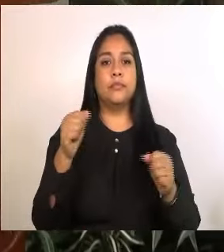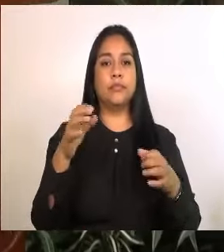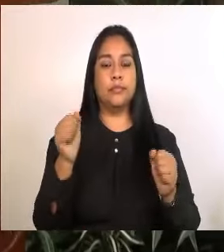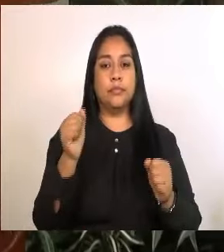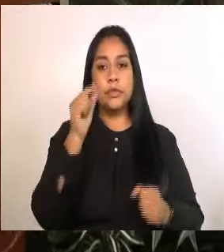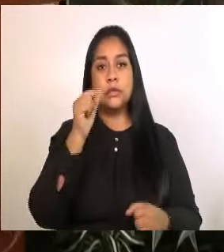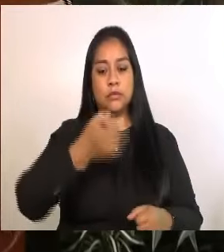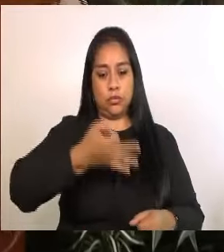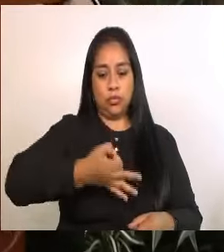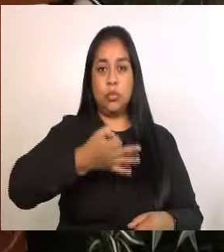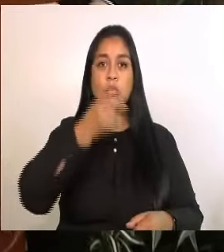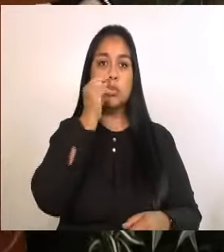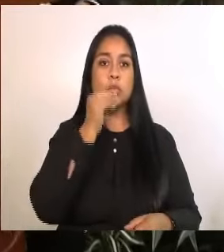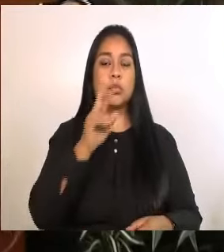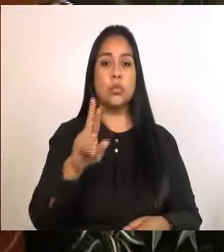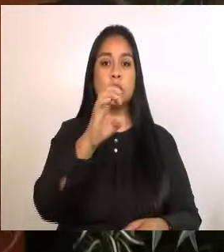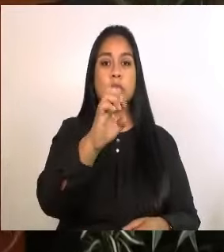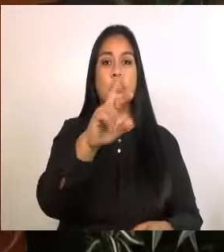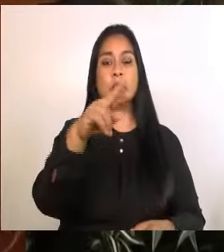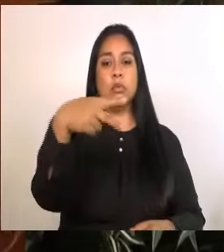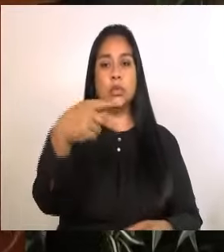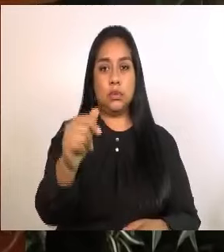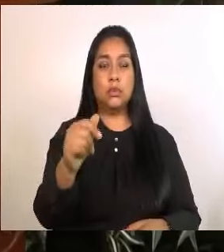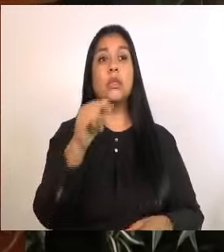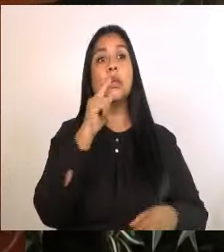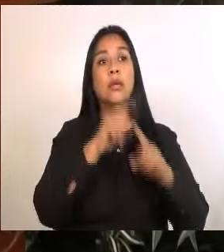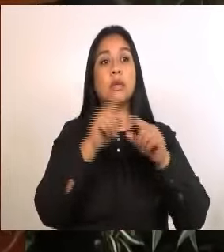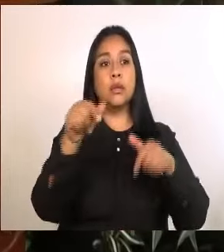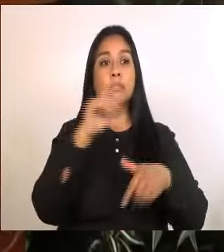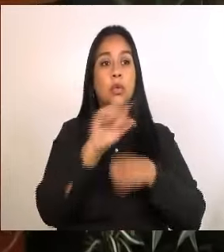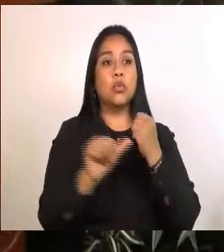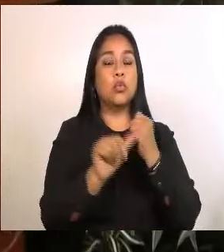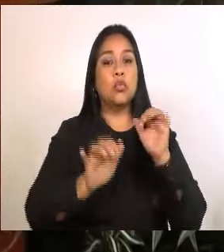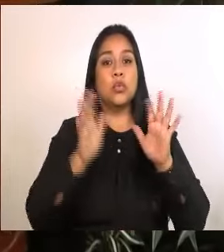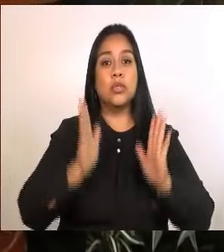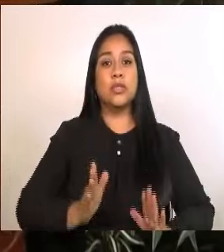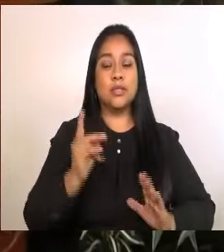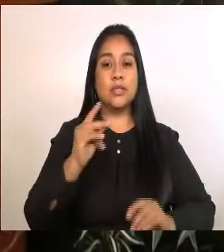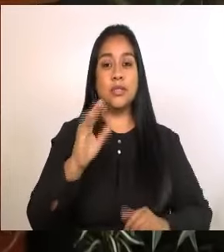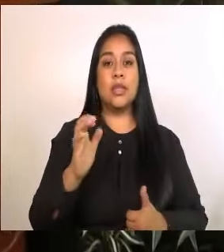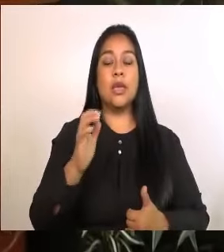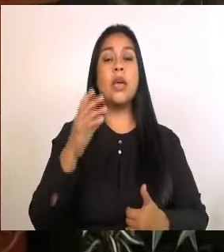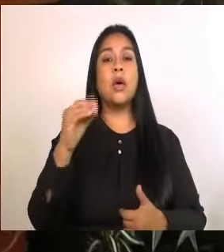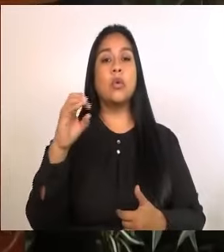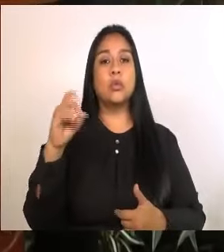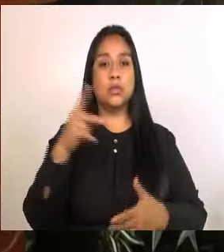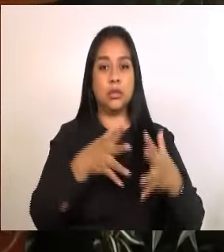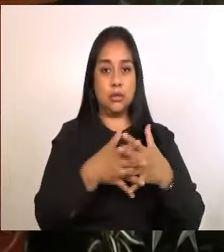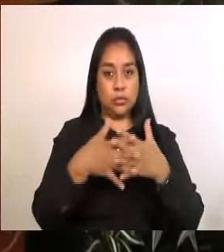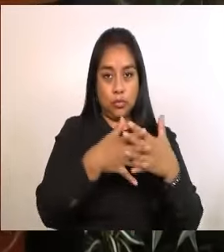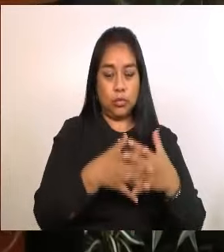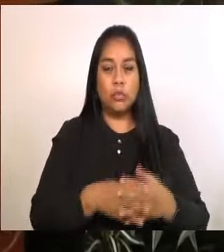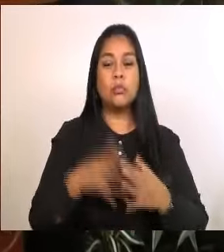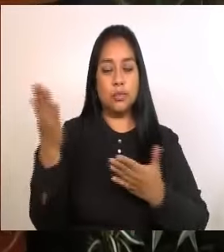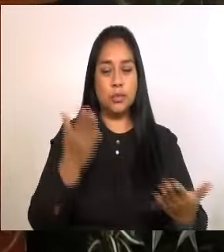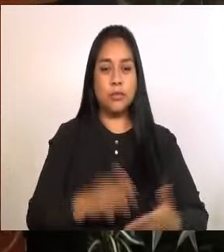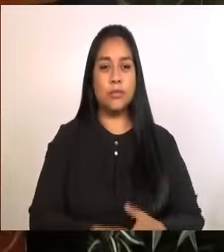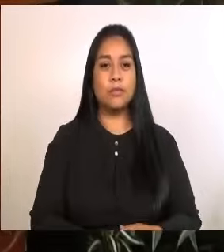del honorable señor Eric Jacobstein, subsecretario adjunto en la Oficina del Hemisferio Occidental de los Estados Unidos de América.